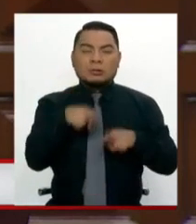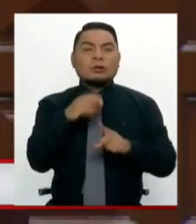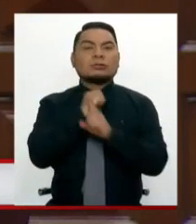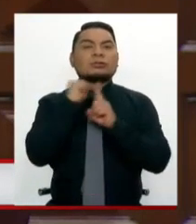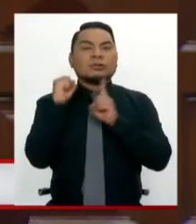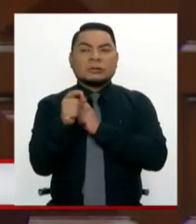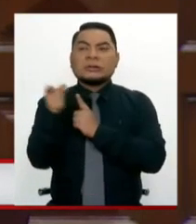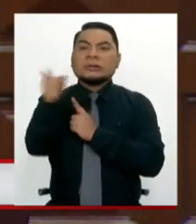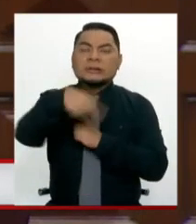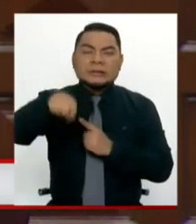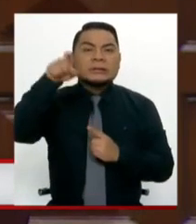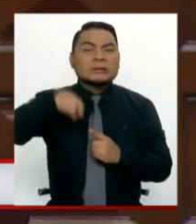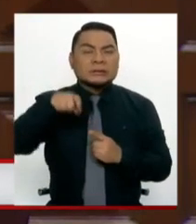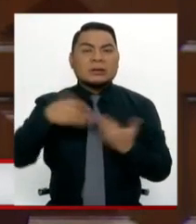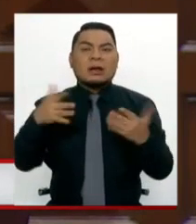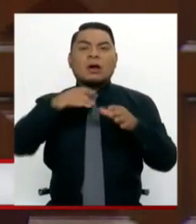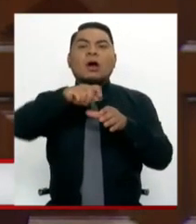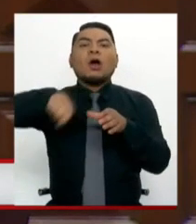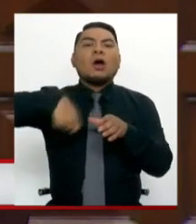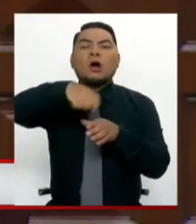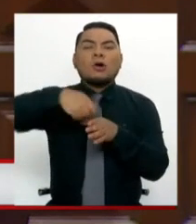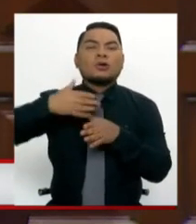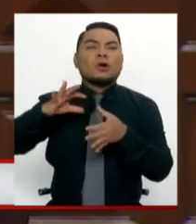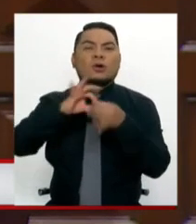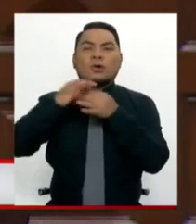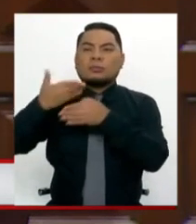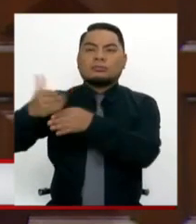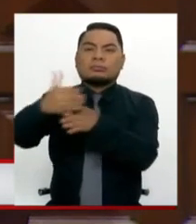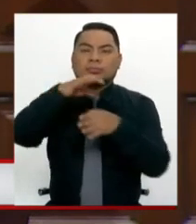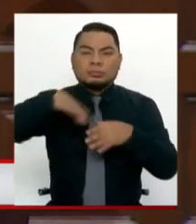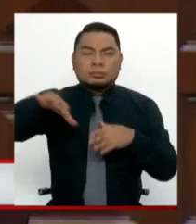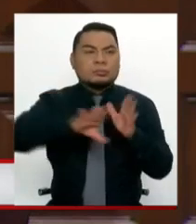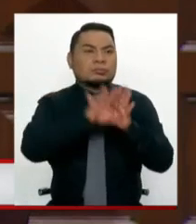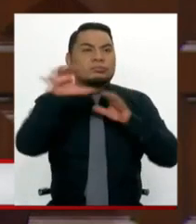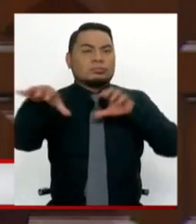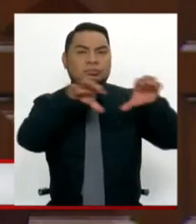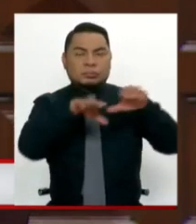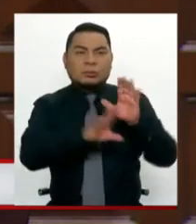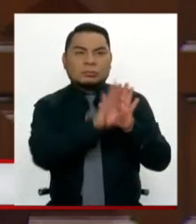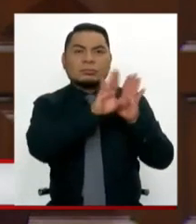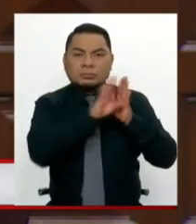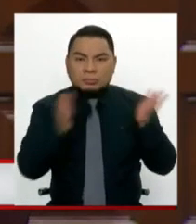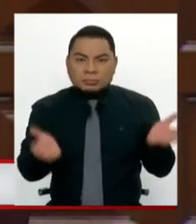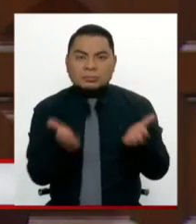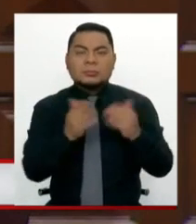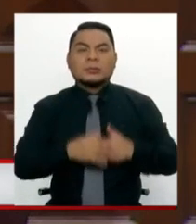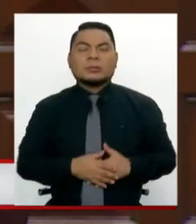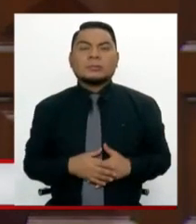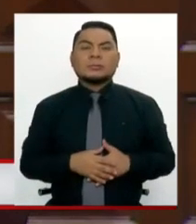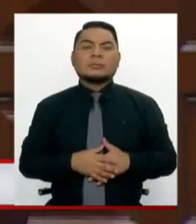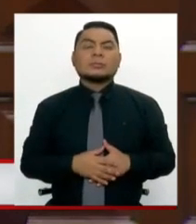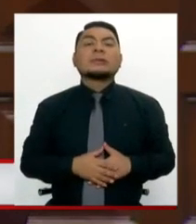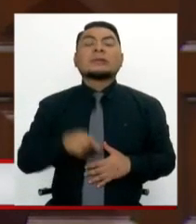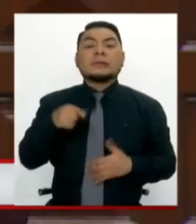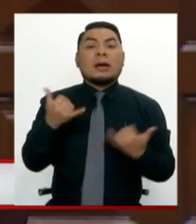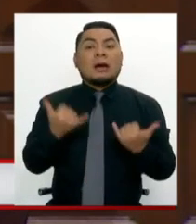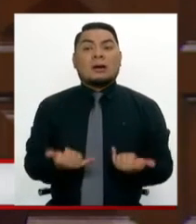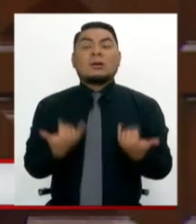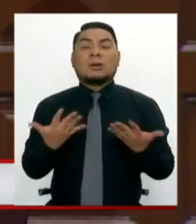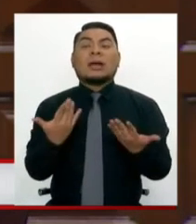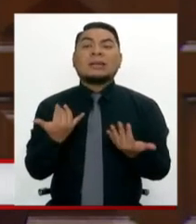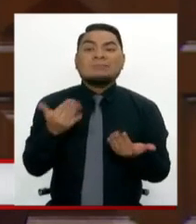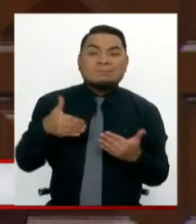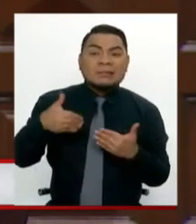sociales que revertiremos en las ollas comunes, productivas y de emprendimiento. La creciente